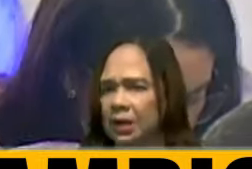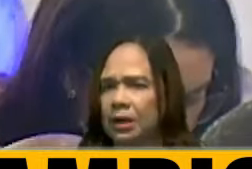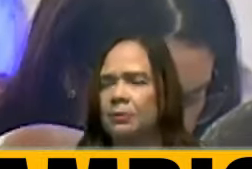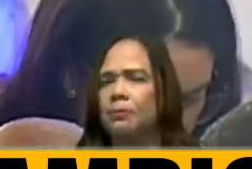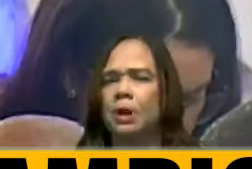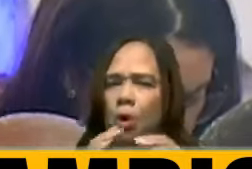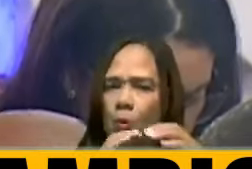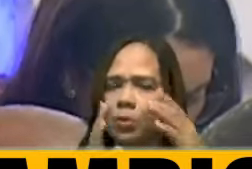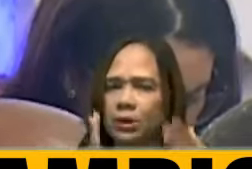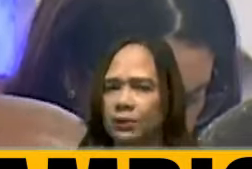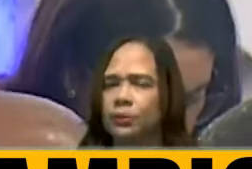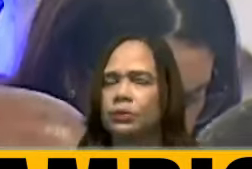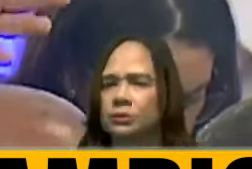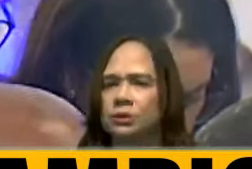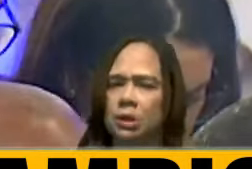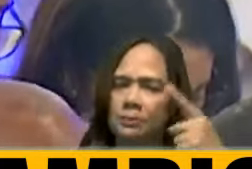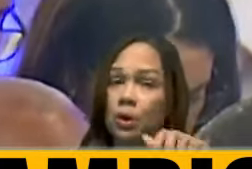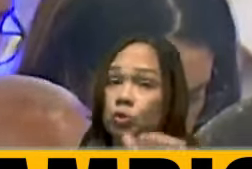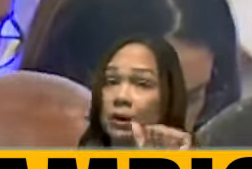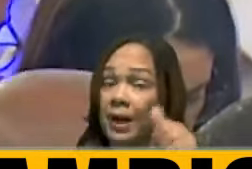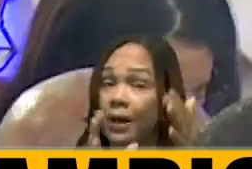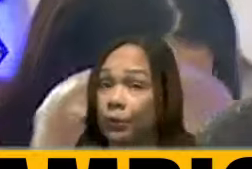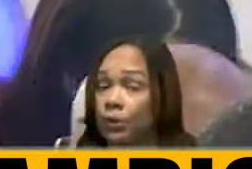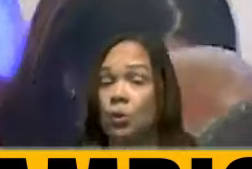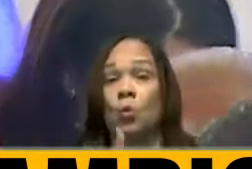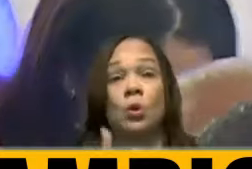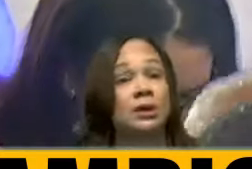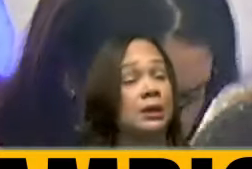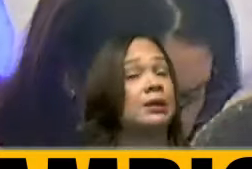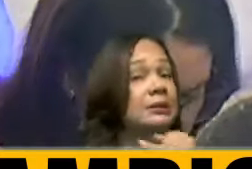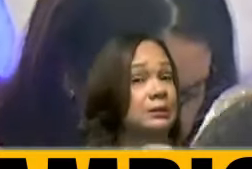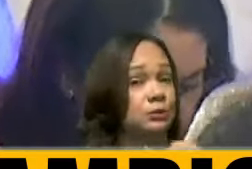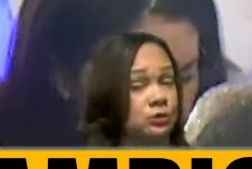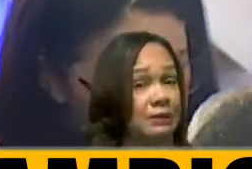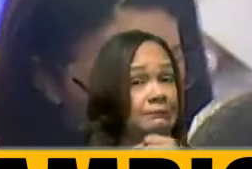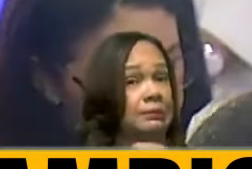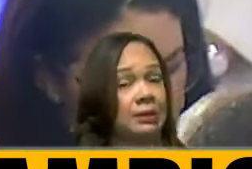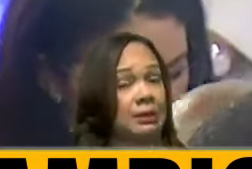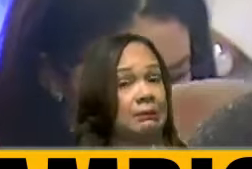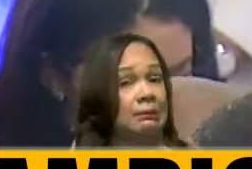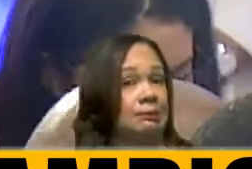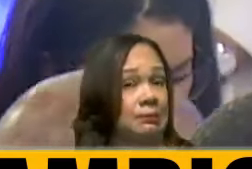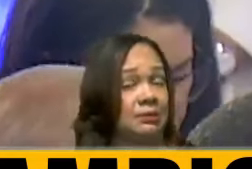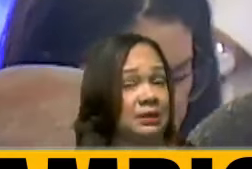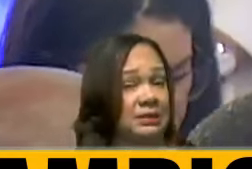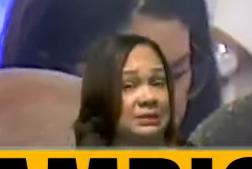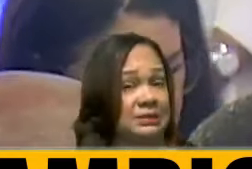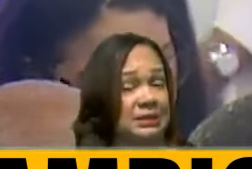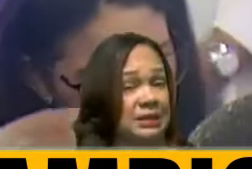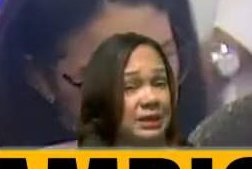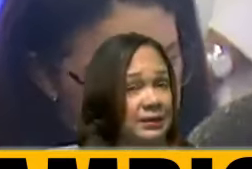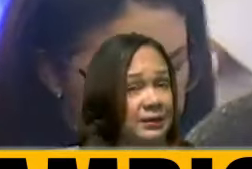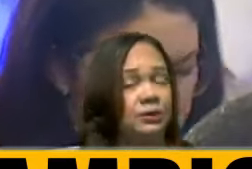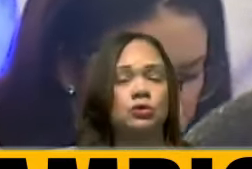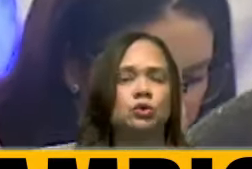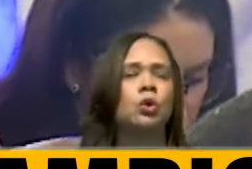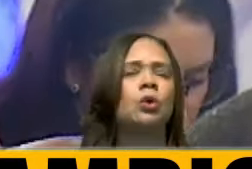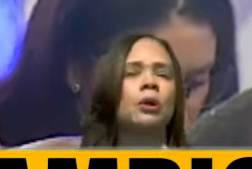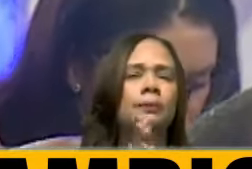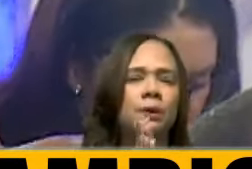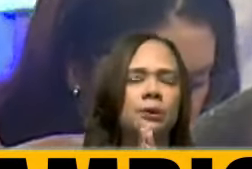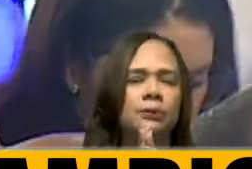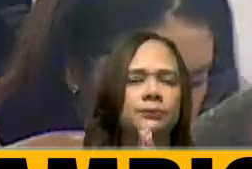los comunicadores para los empleados para cualquier sector que pueda afectar esta este tipo de acción Yo solamente le